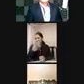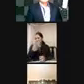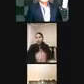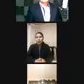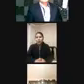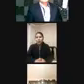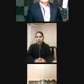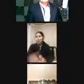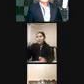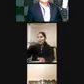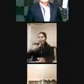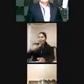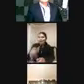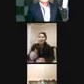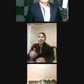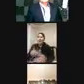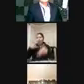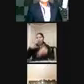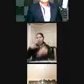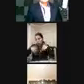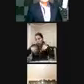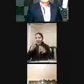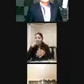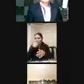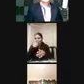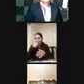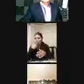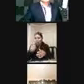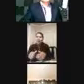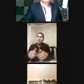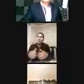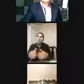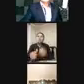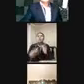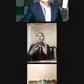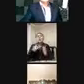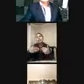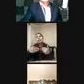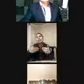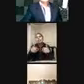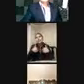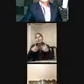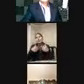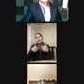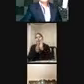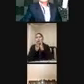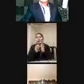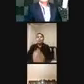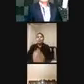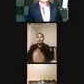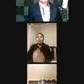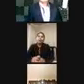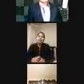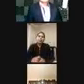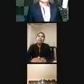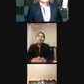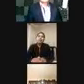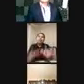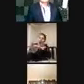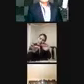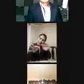vamos a hacer y que va a pasar, va a ser un pinchacito, no sé. Ahí va a ser mucho la estrategia de quién va